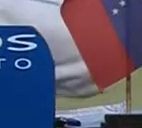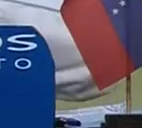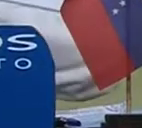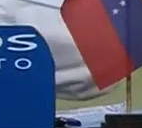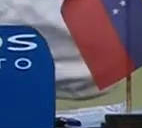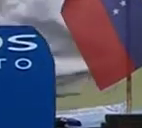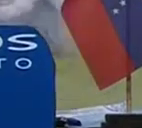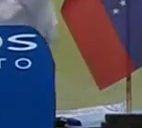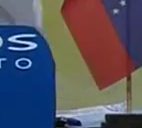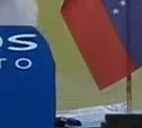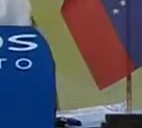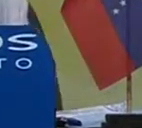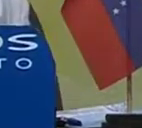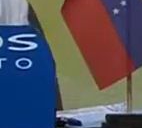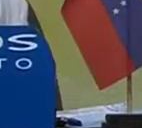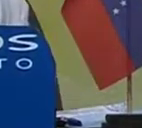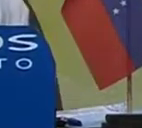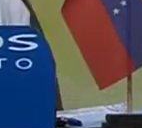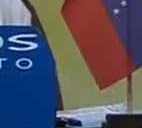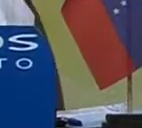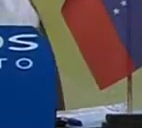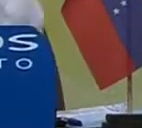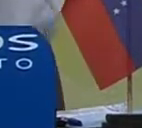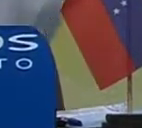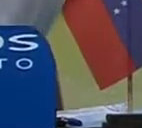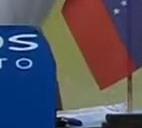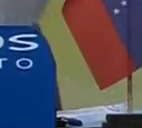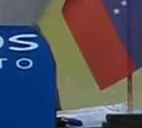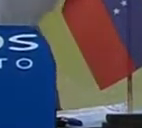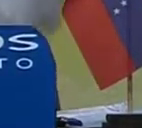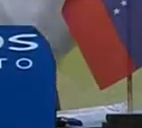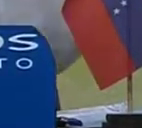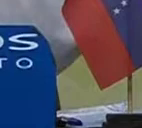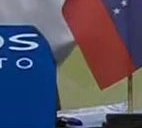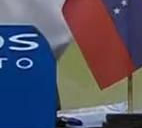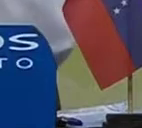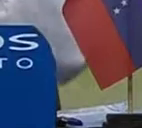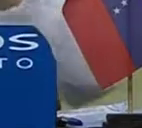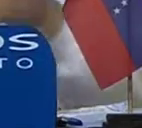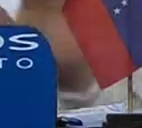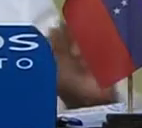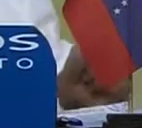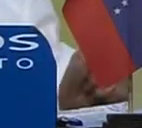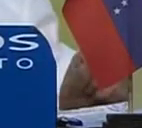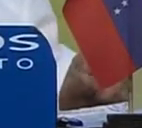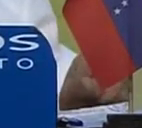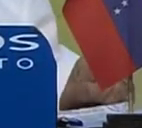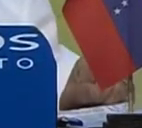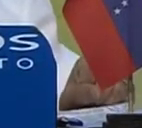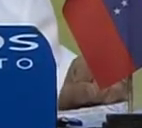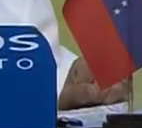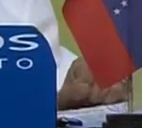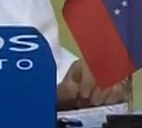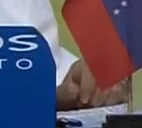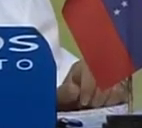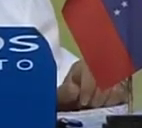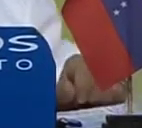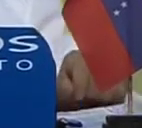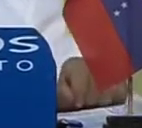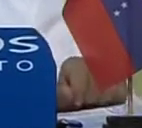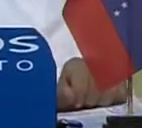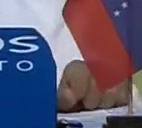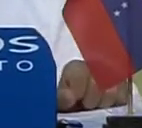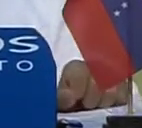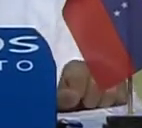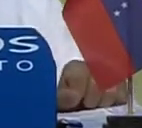la moto por debajo y el motociclista queda pintado en el cuero de la barriga de la vaca.